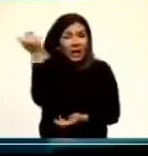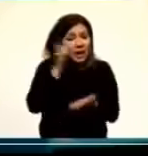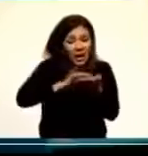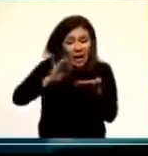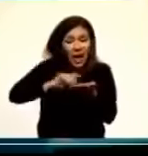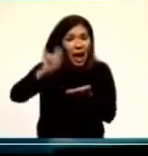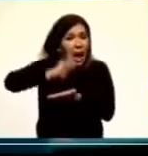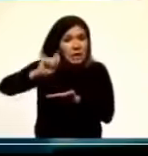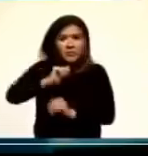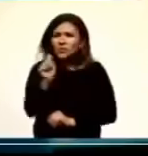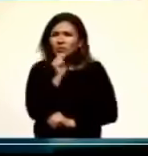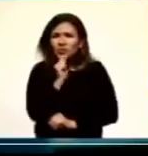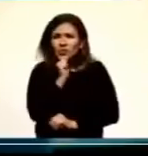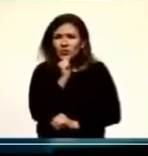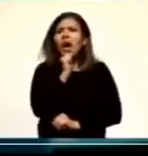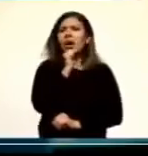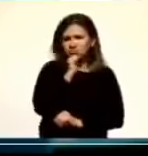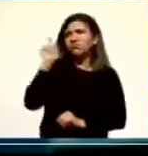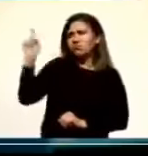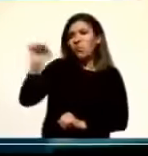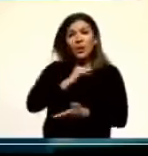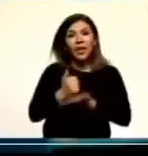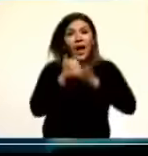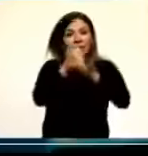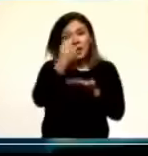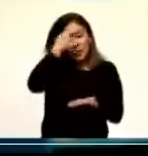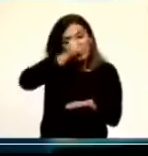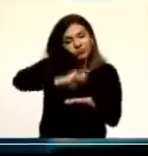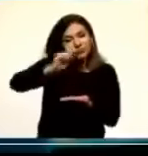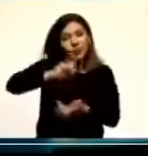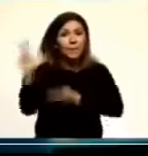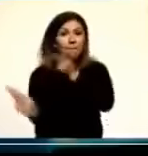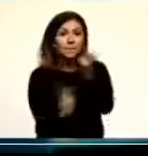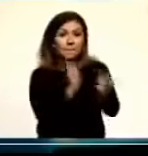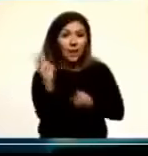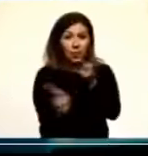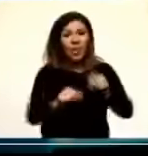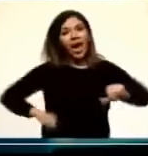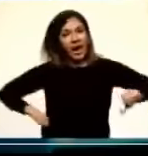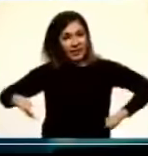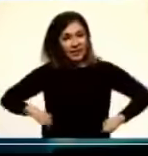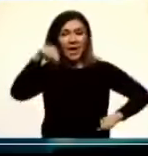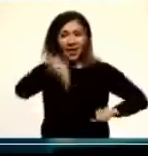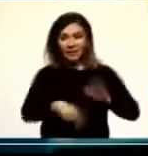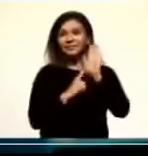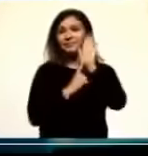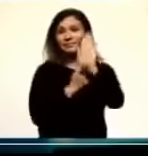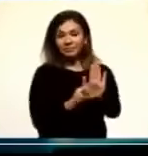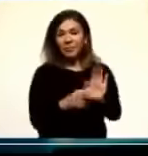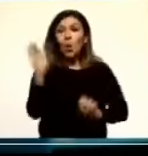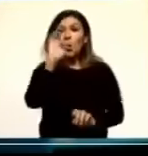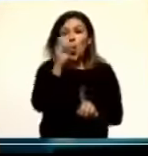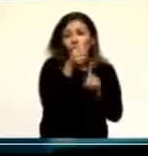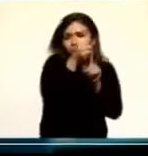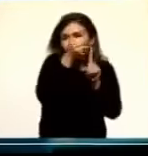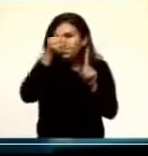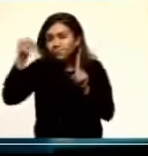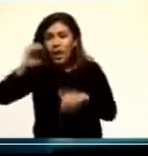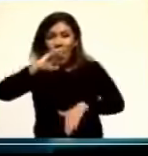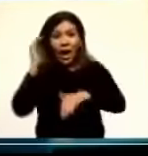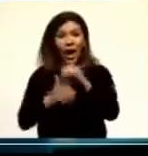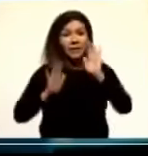leer ni escribir, él o ella te ayudarán a anotar las preguntas y actividades que se te piden para que cuando acabe